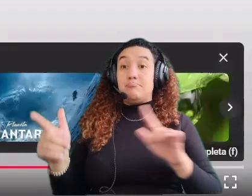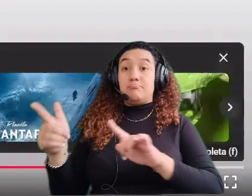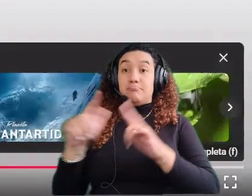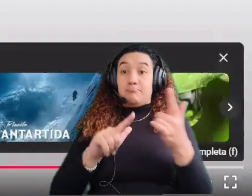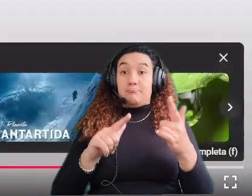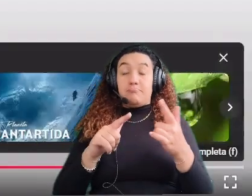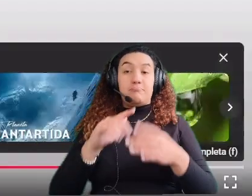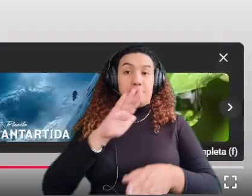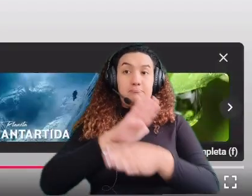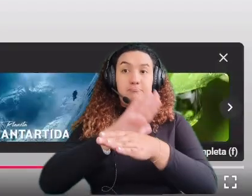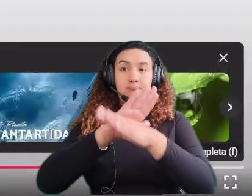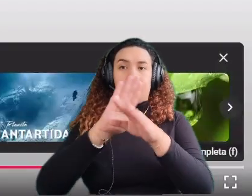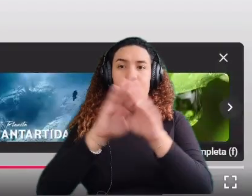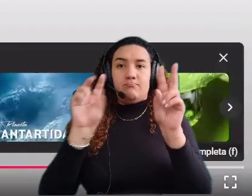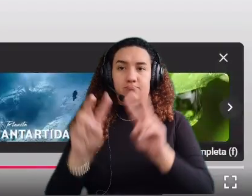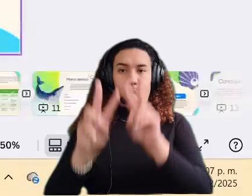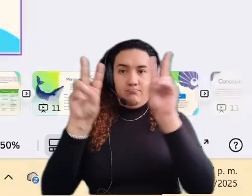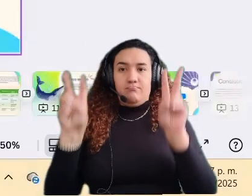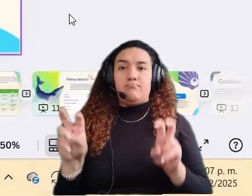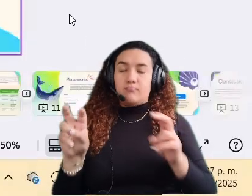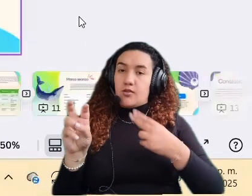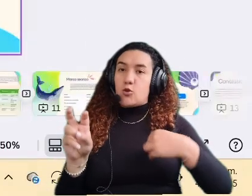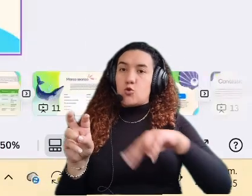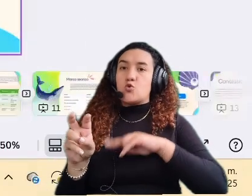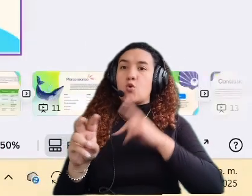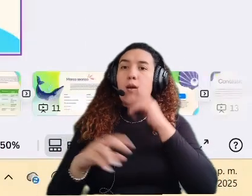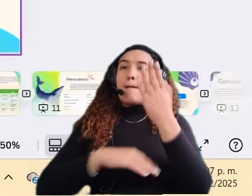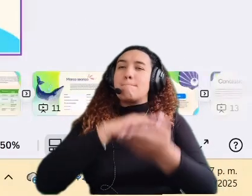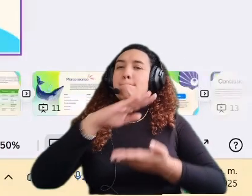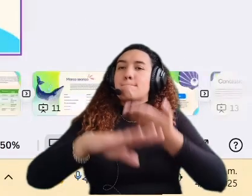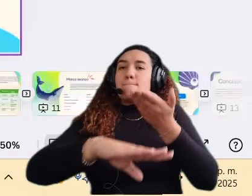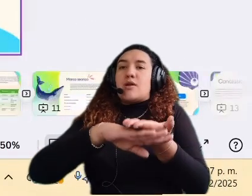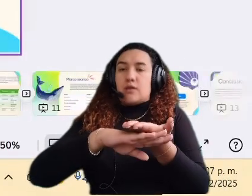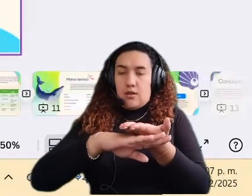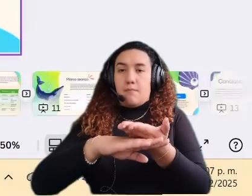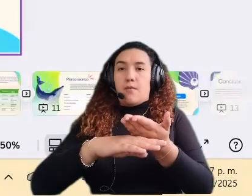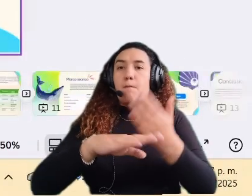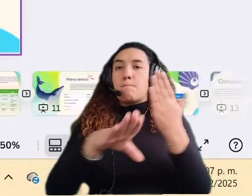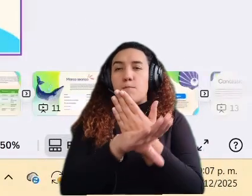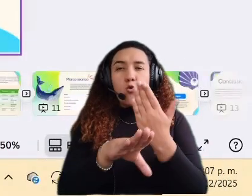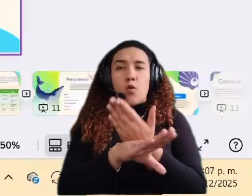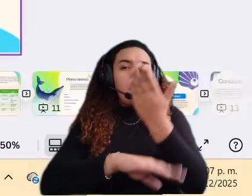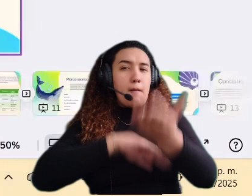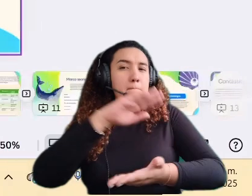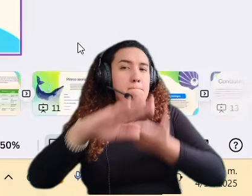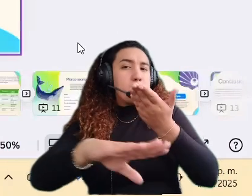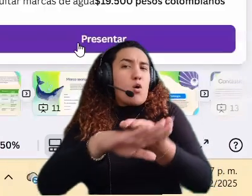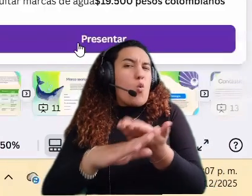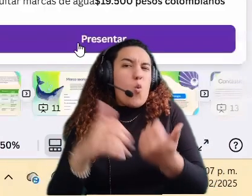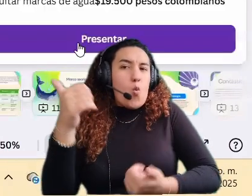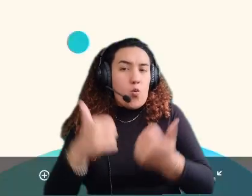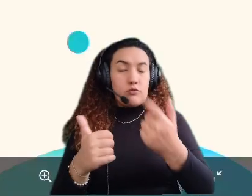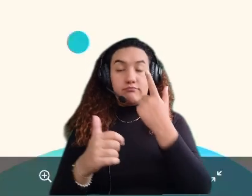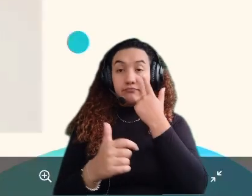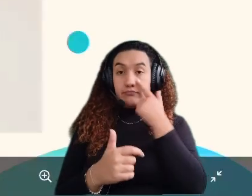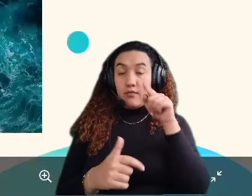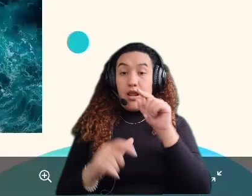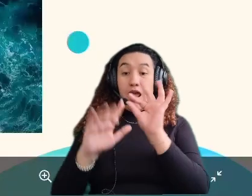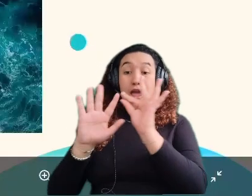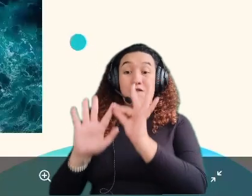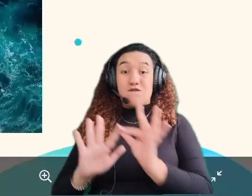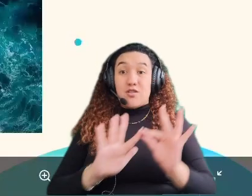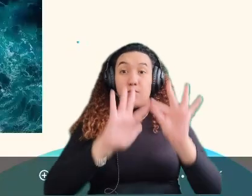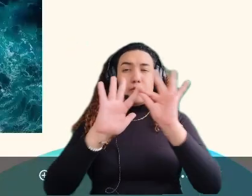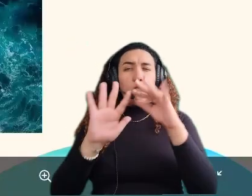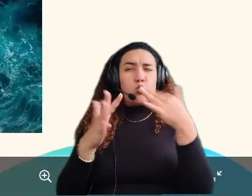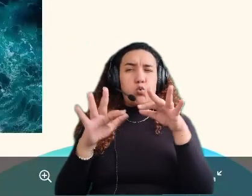Bueno, chicos, continuamos entonces con nuestro planteamiento del problema. Nuestro problema principal,